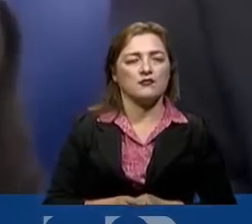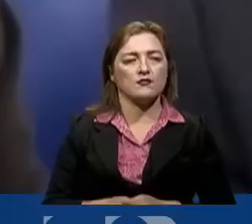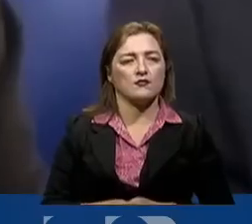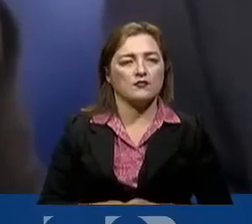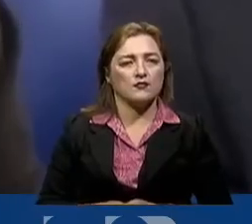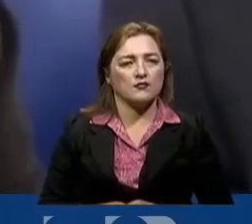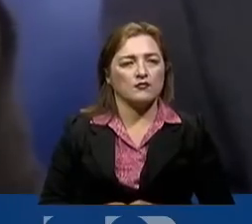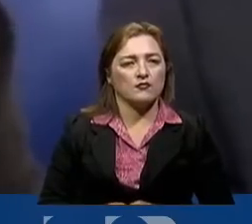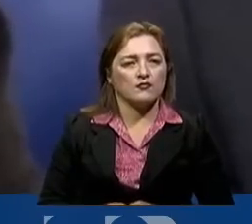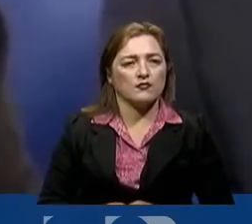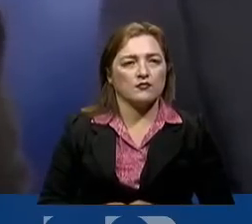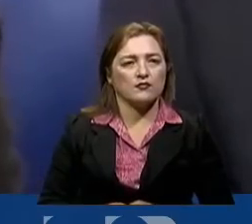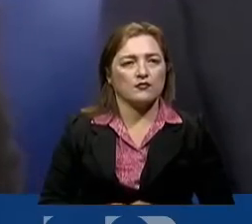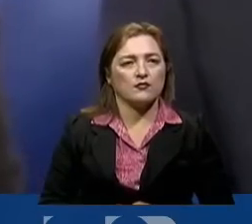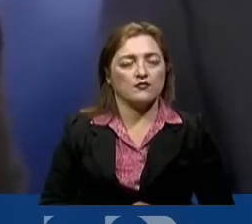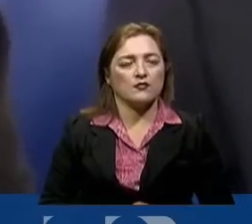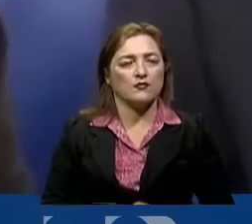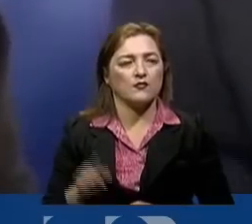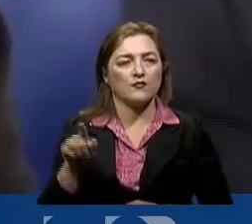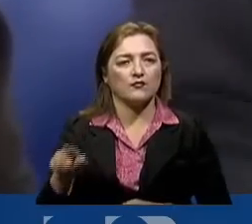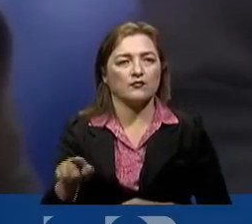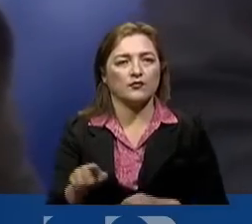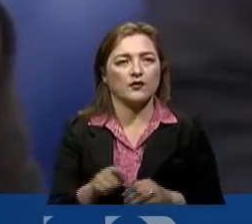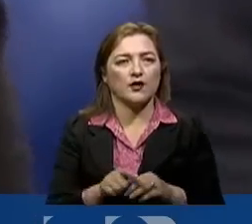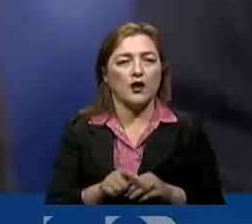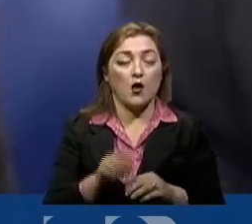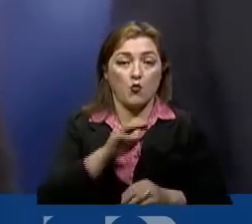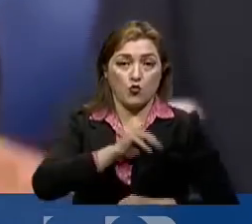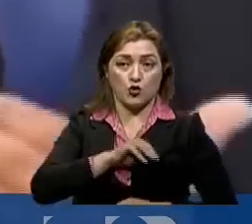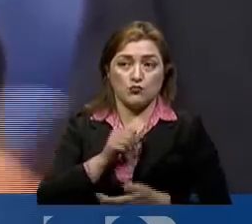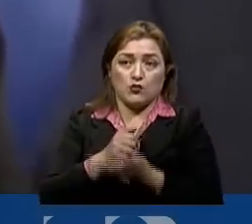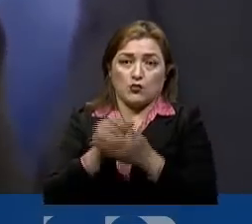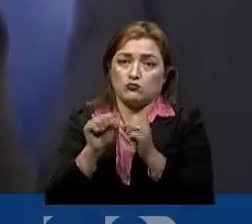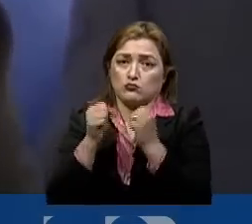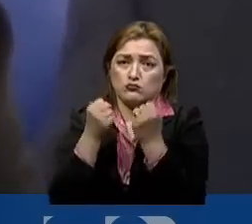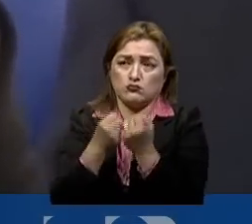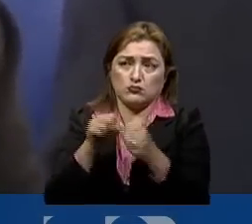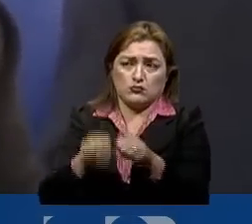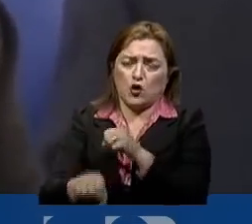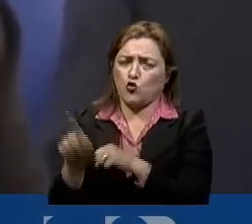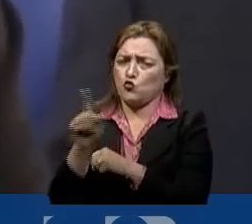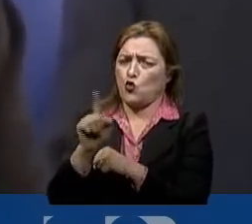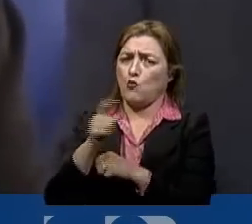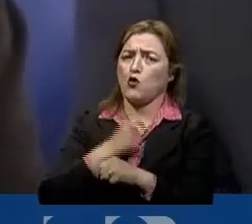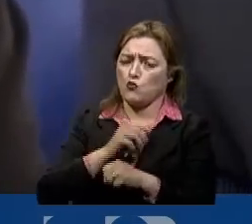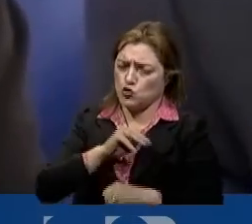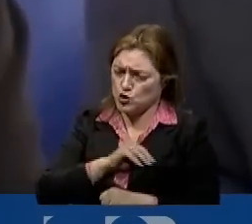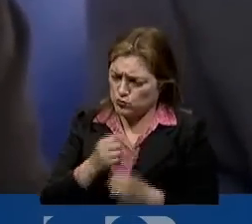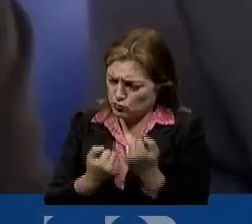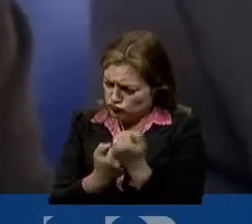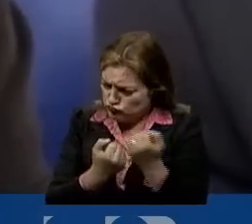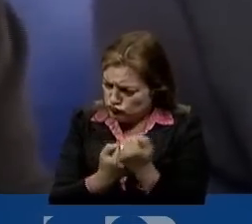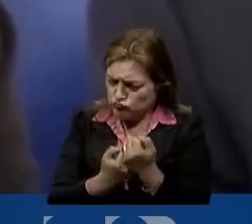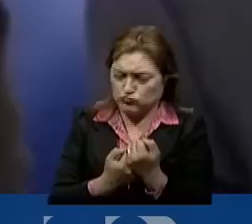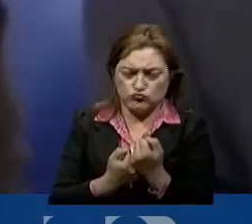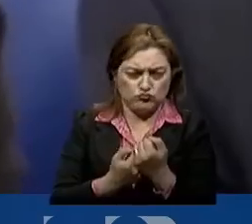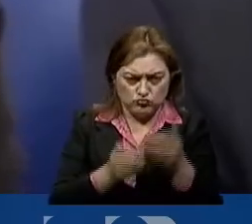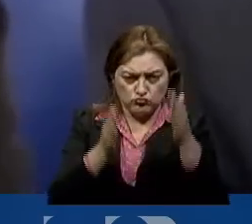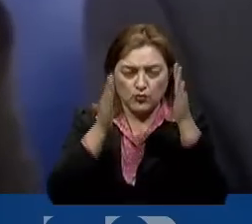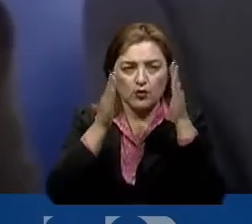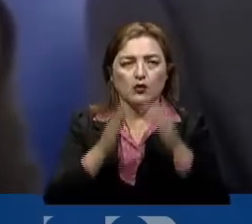un desastre social por la intervención del municipio y todas las agencias que tiene.